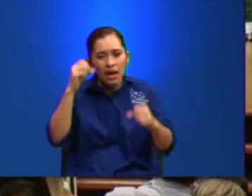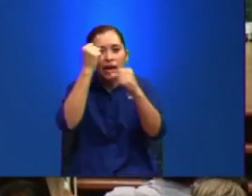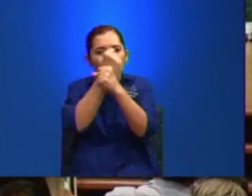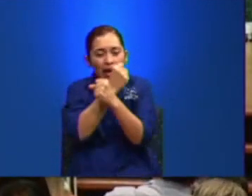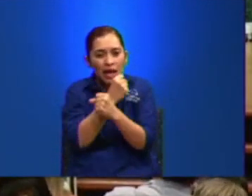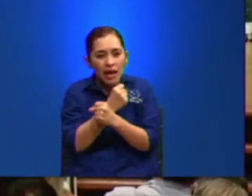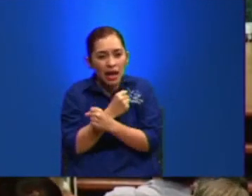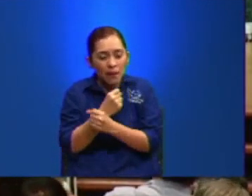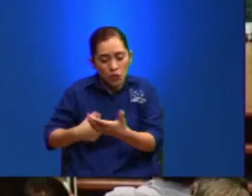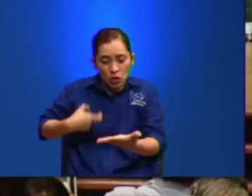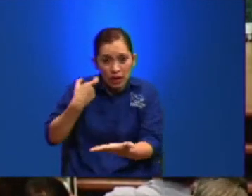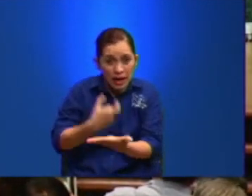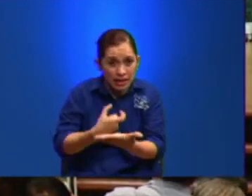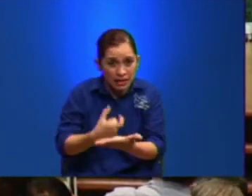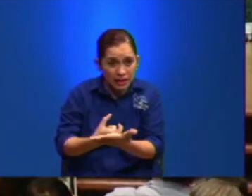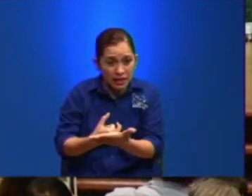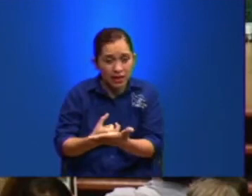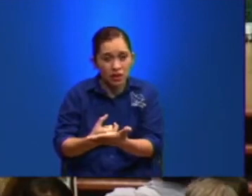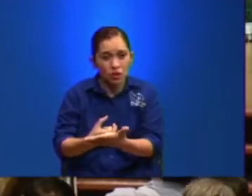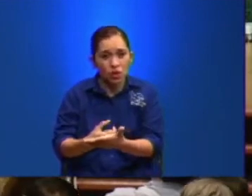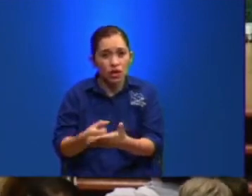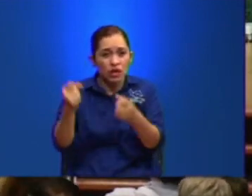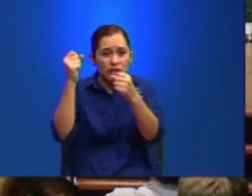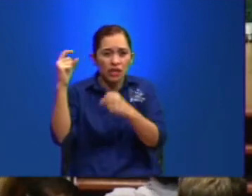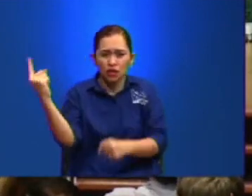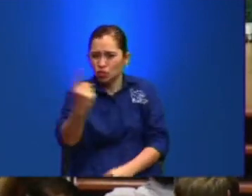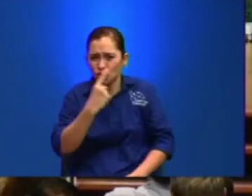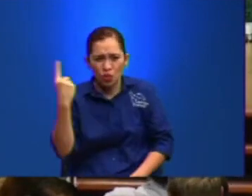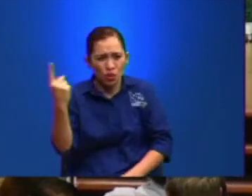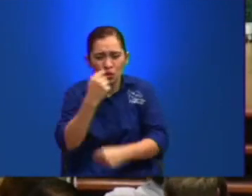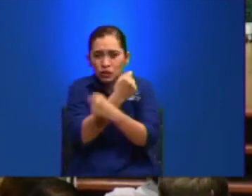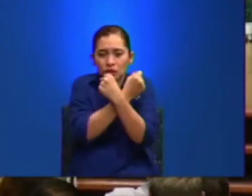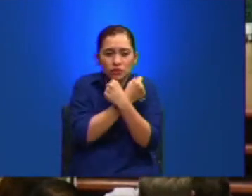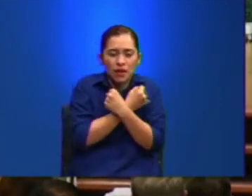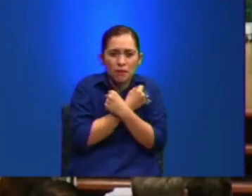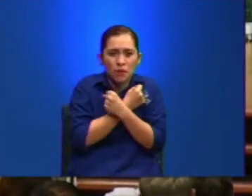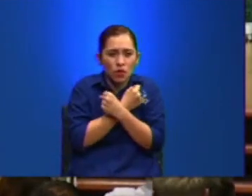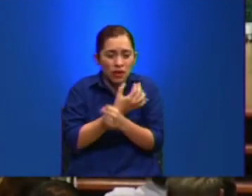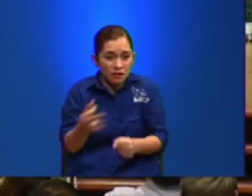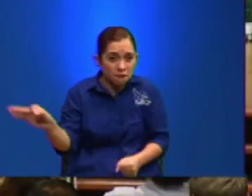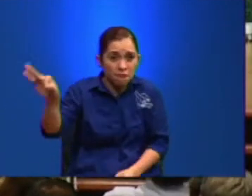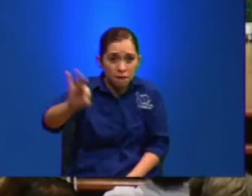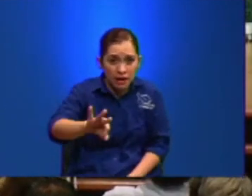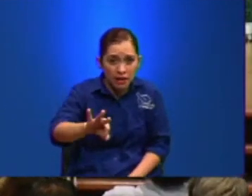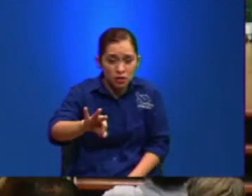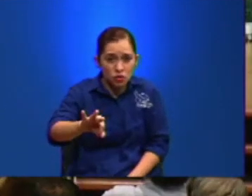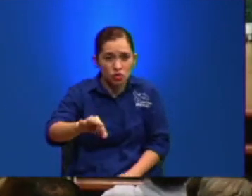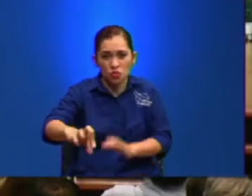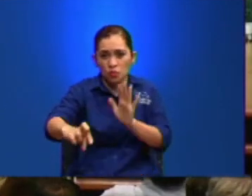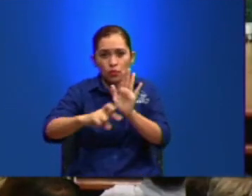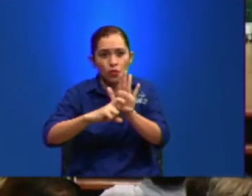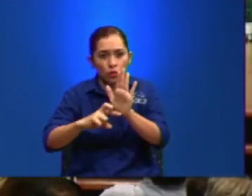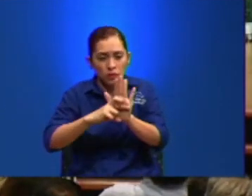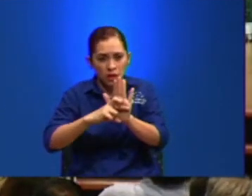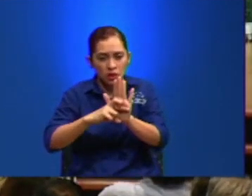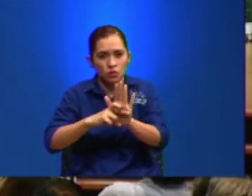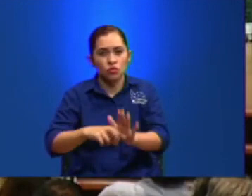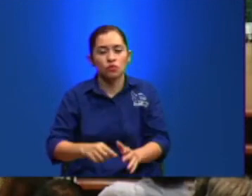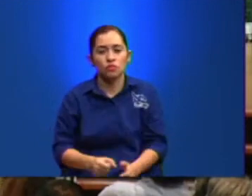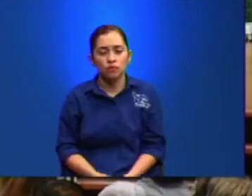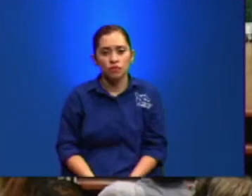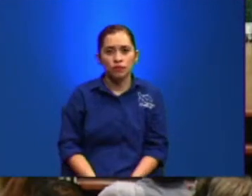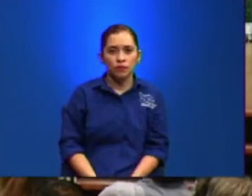acabamos de poner acá vamos a ver todos estos que acabamos de ver y en dónde